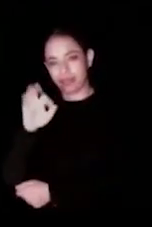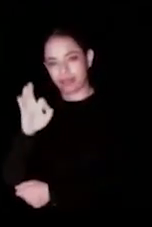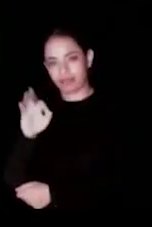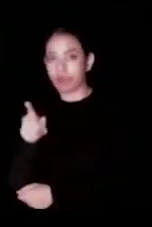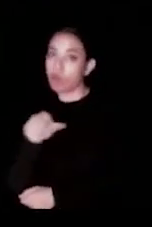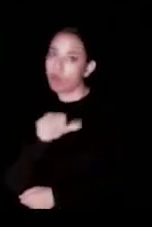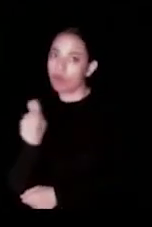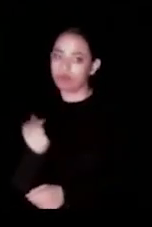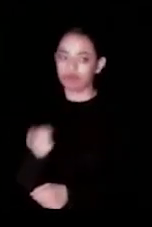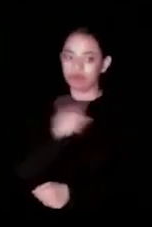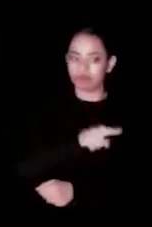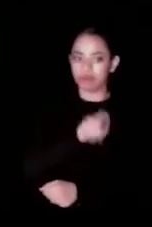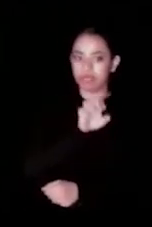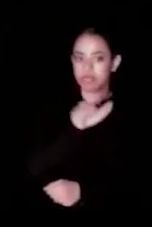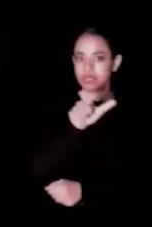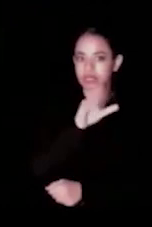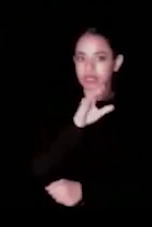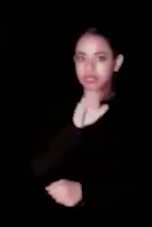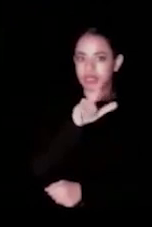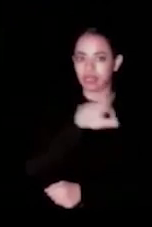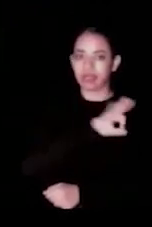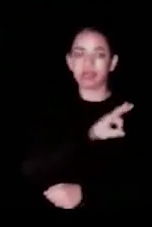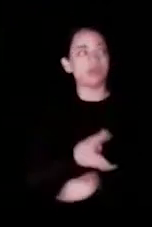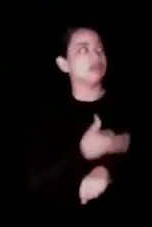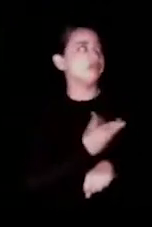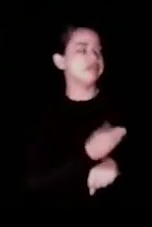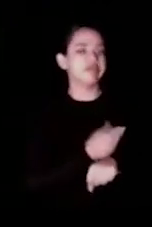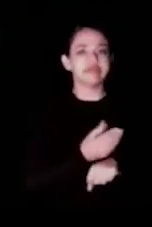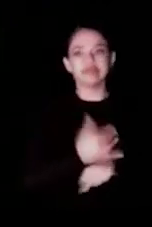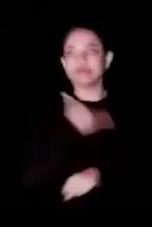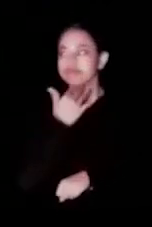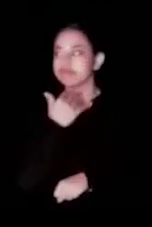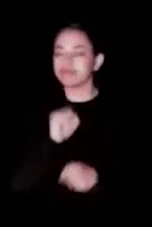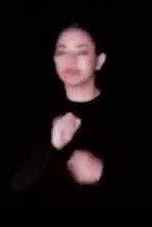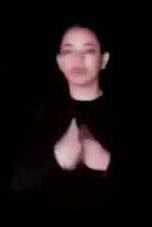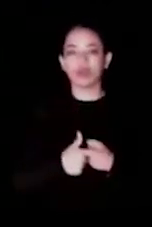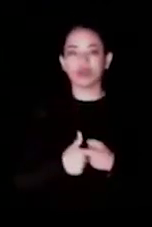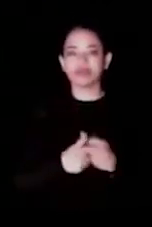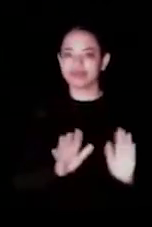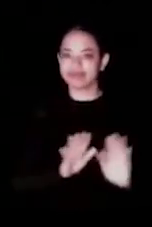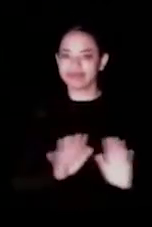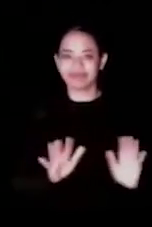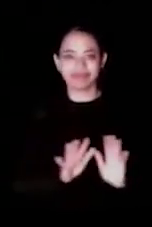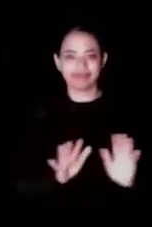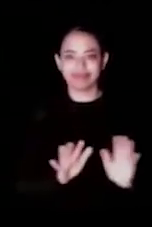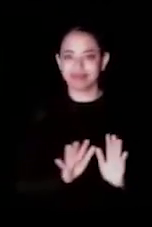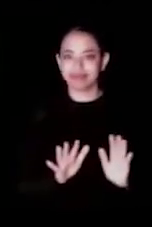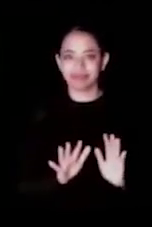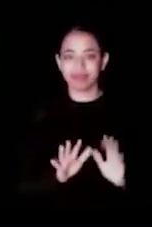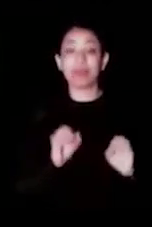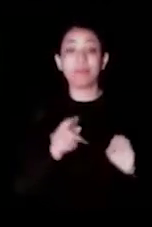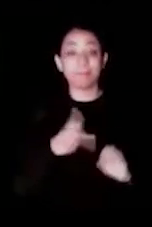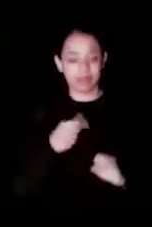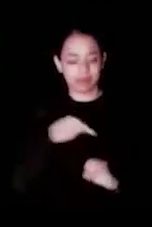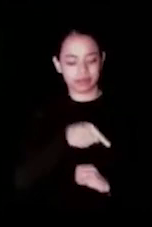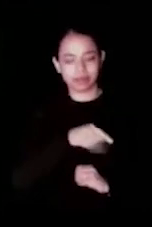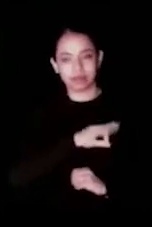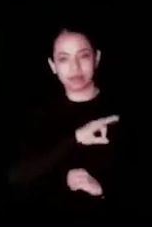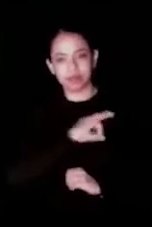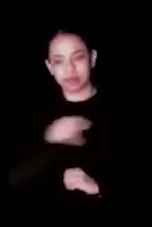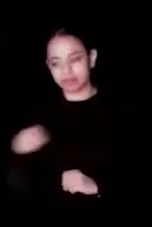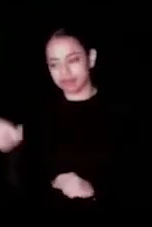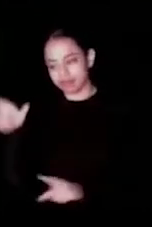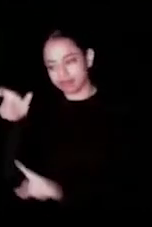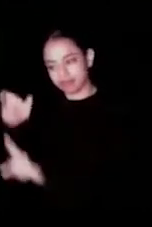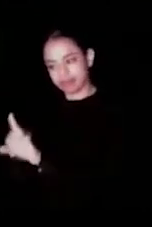entregues en Excel donde yo pueda filtrar pueda identificar fácilmente pueda ser inclusive comparaciones más